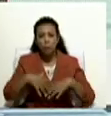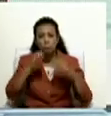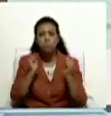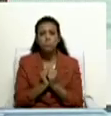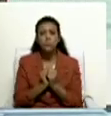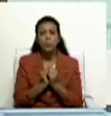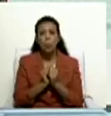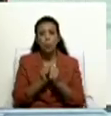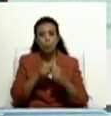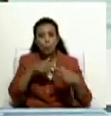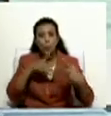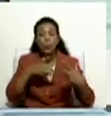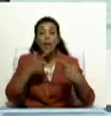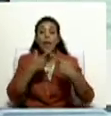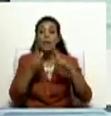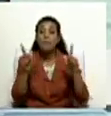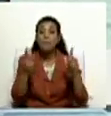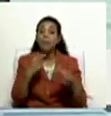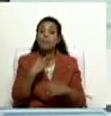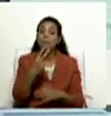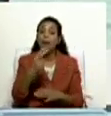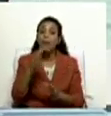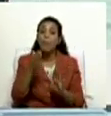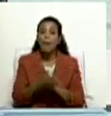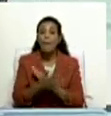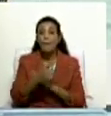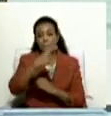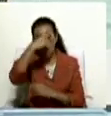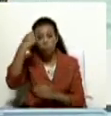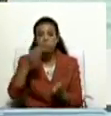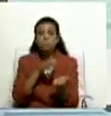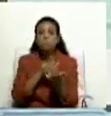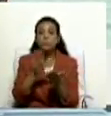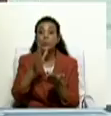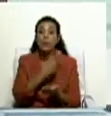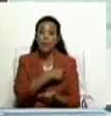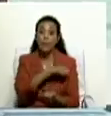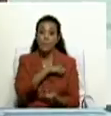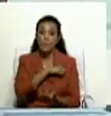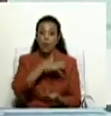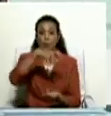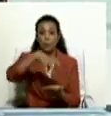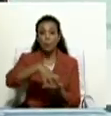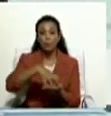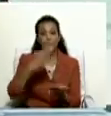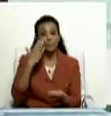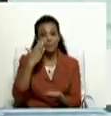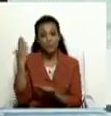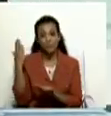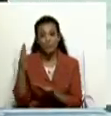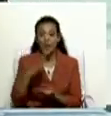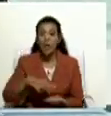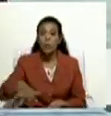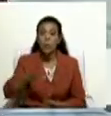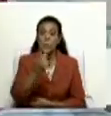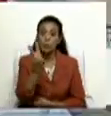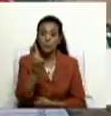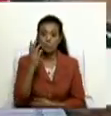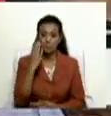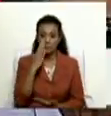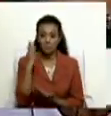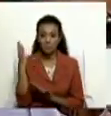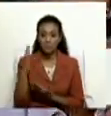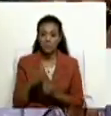huella de la bota invasora imperialista española en suelo